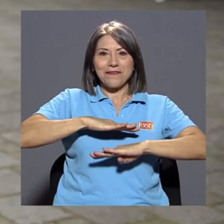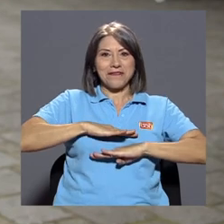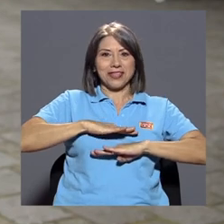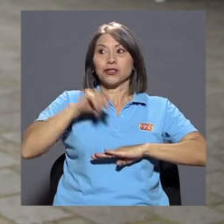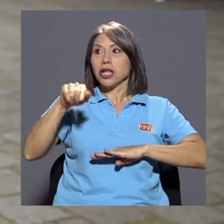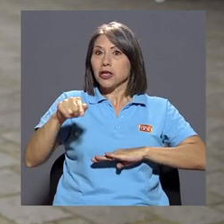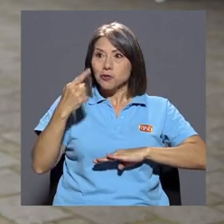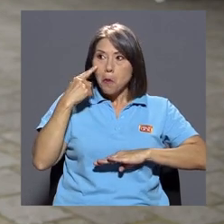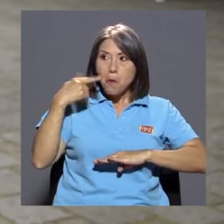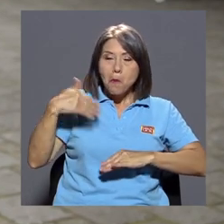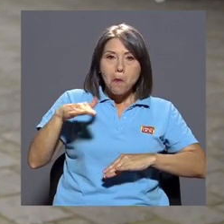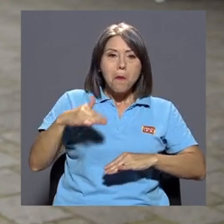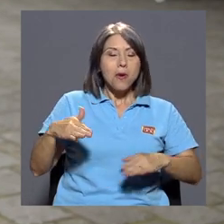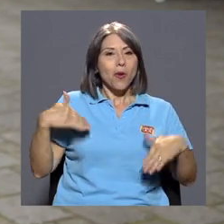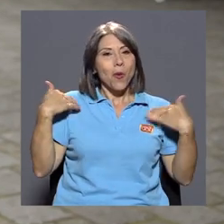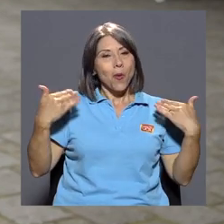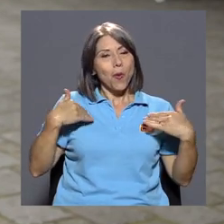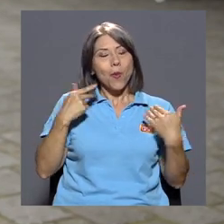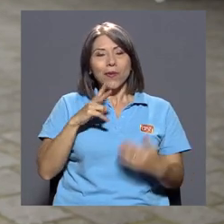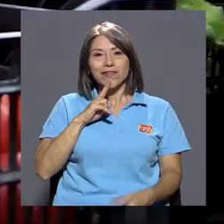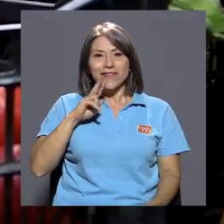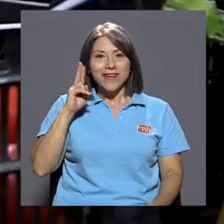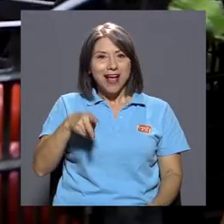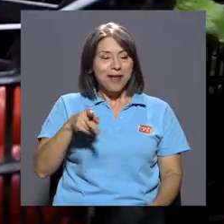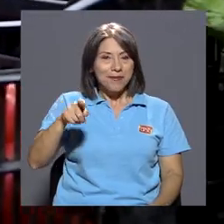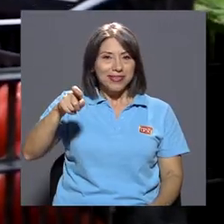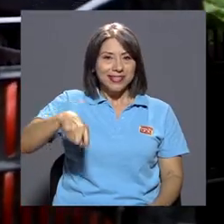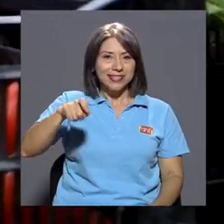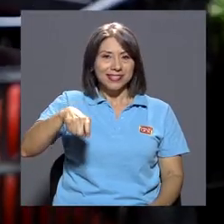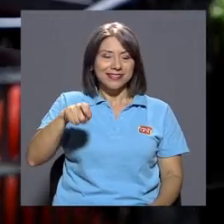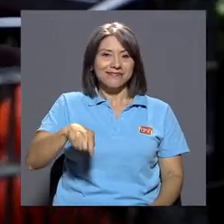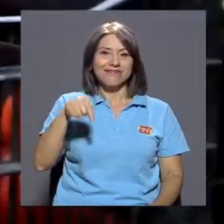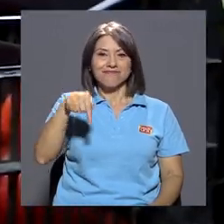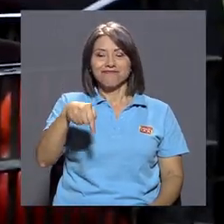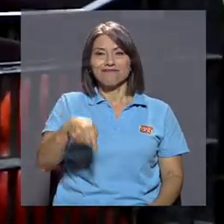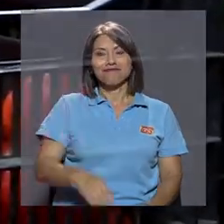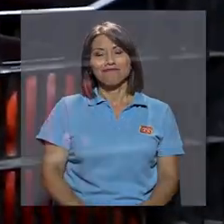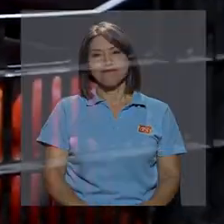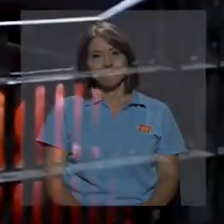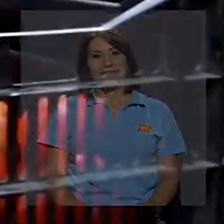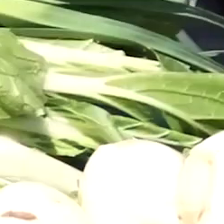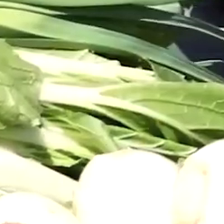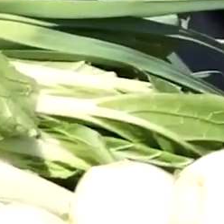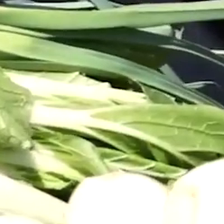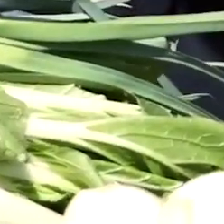cada día y están contentos. Realmente es una necesidad estos espacios.